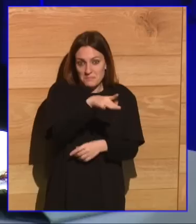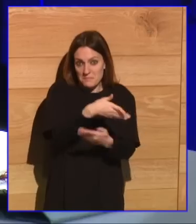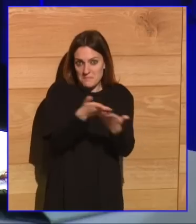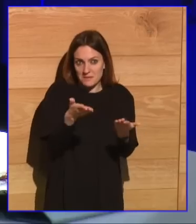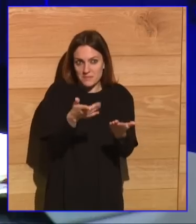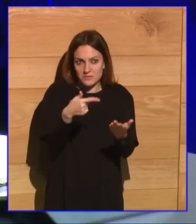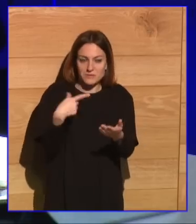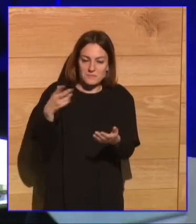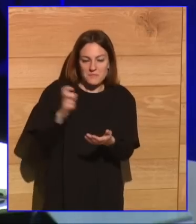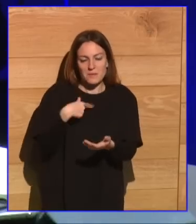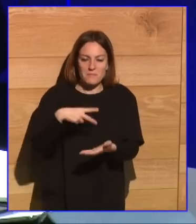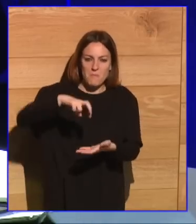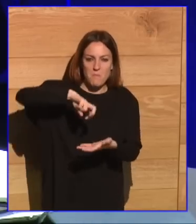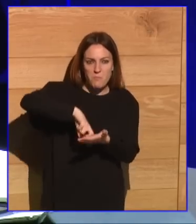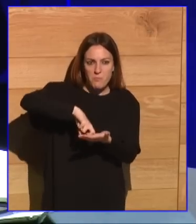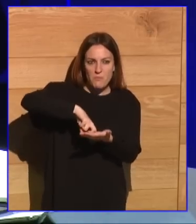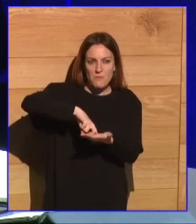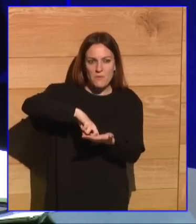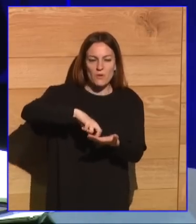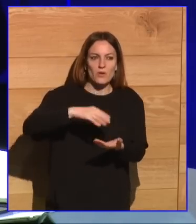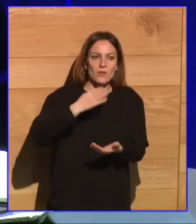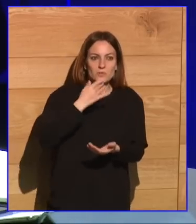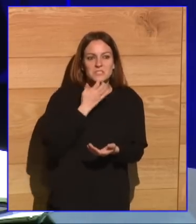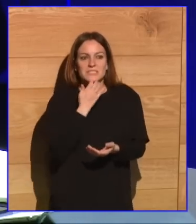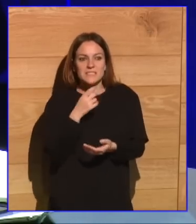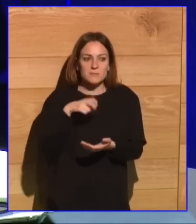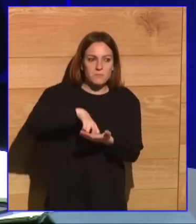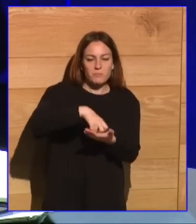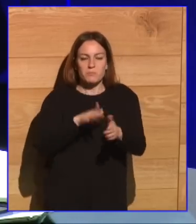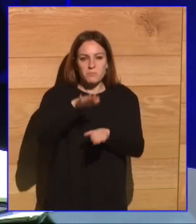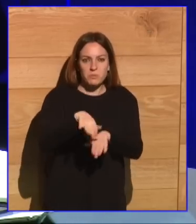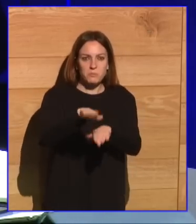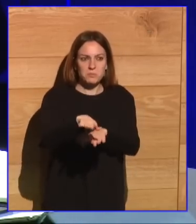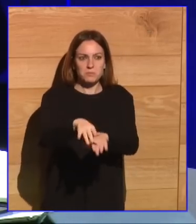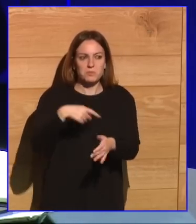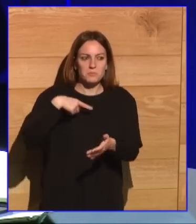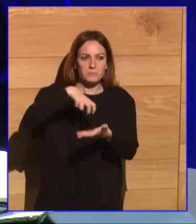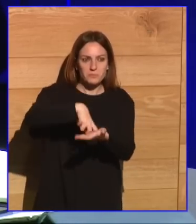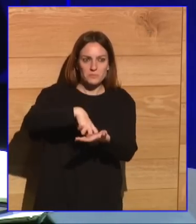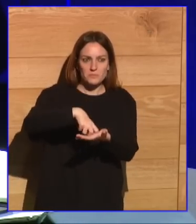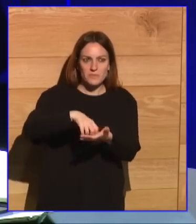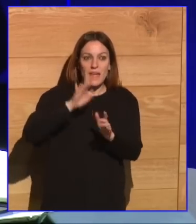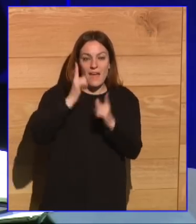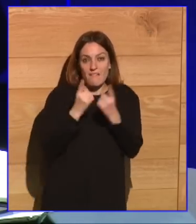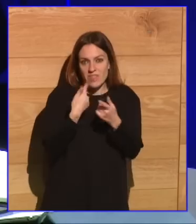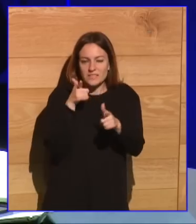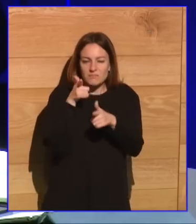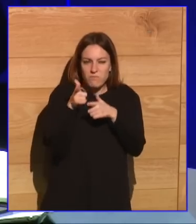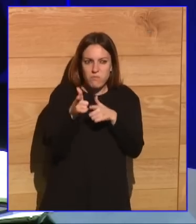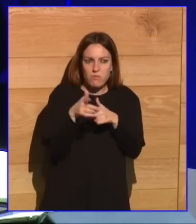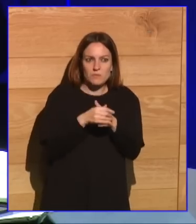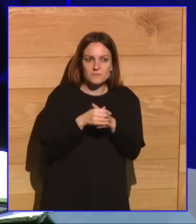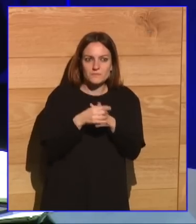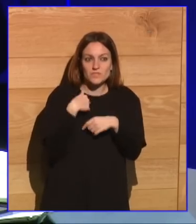como arrodillados, Sí. como si fuera en procesión, ¿sabes? A tu balcón. desollándose. A veces desde lejísimo. Desollando las Y